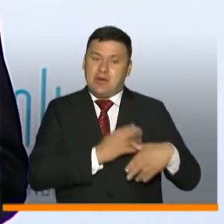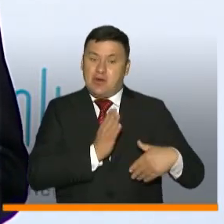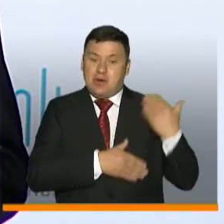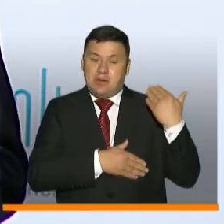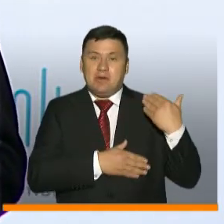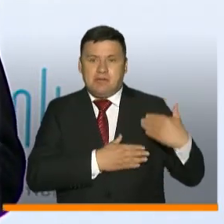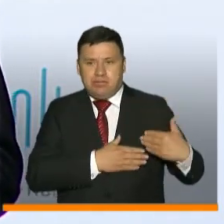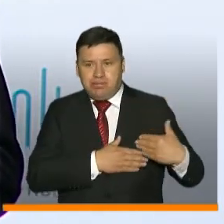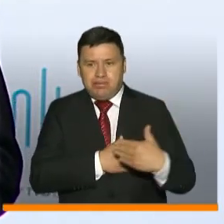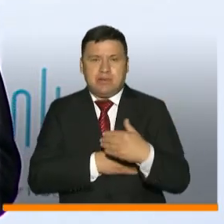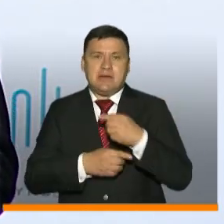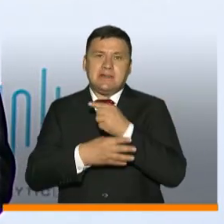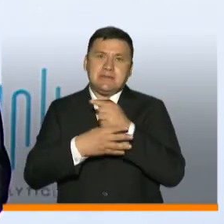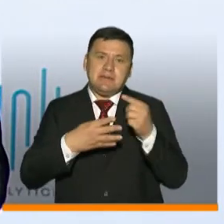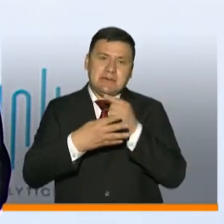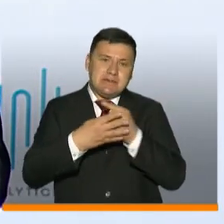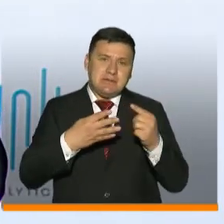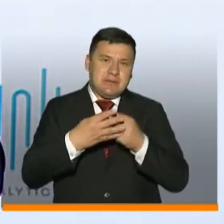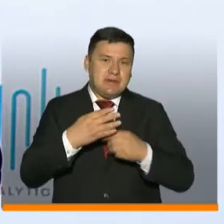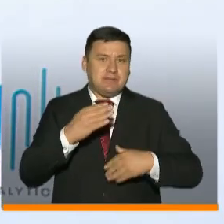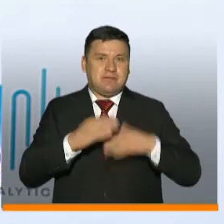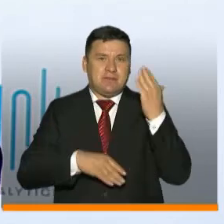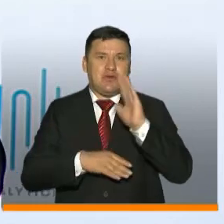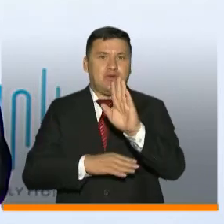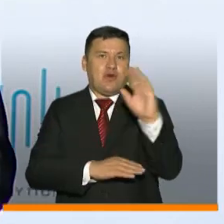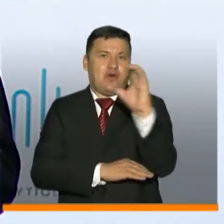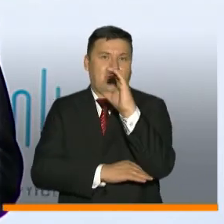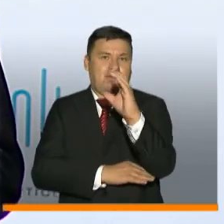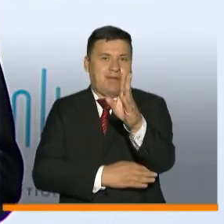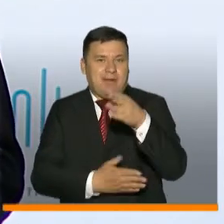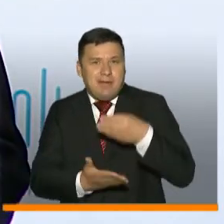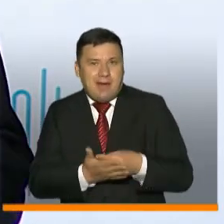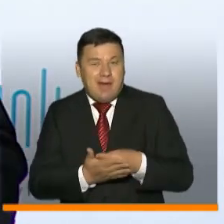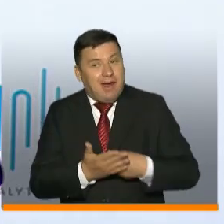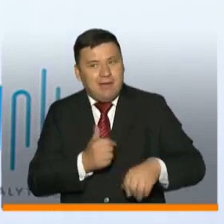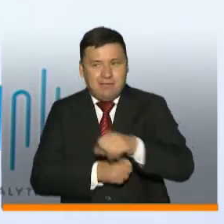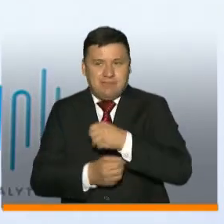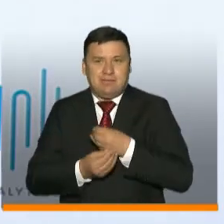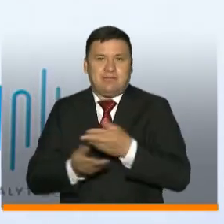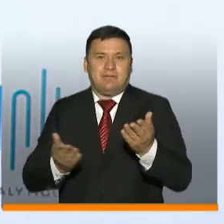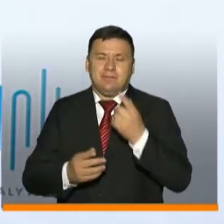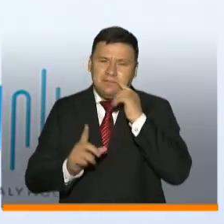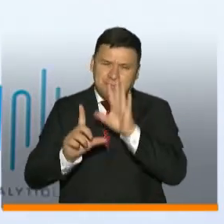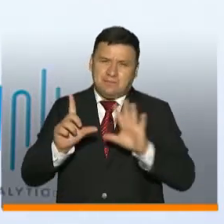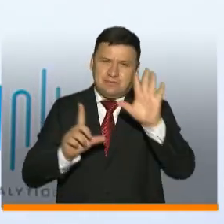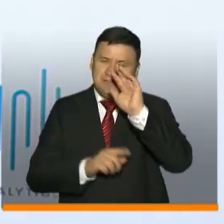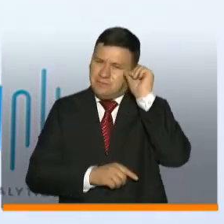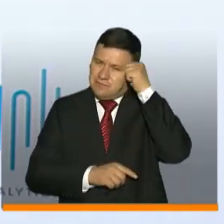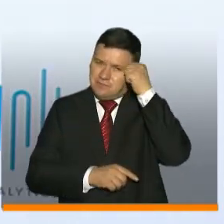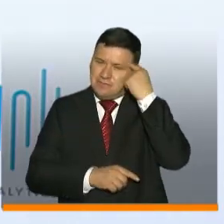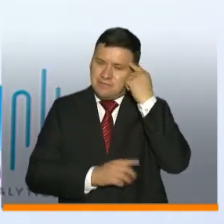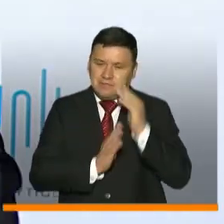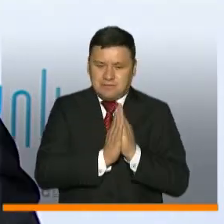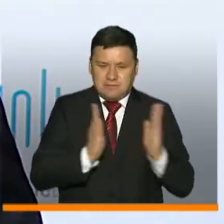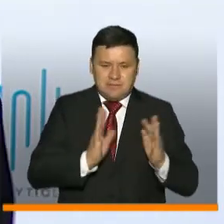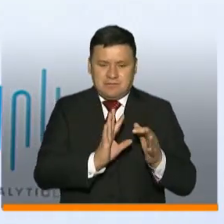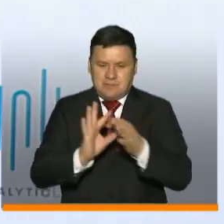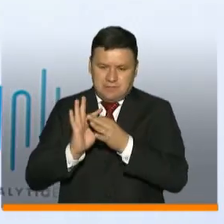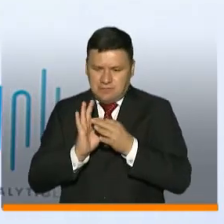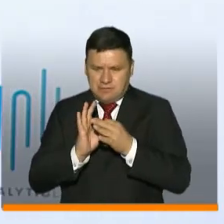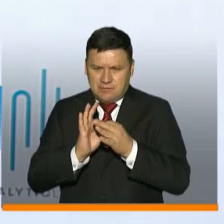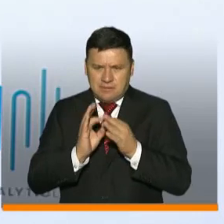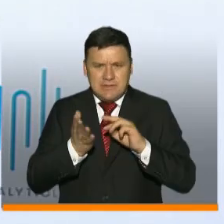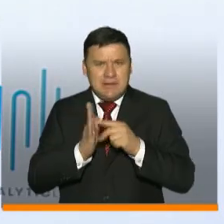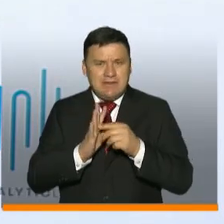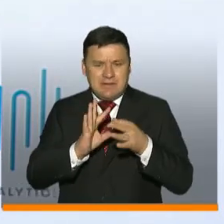que sigue semana a semana construyéndose en pro de ustedes los colombianos. Ahora que miraba el video y me acuerdo de nuestra gran frase, unidos somos más